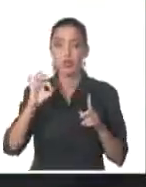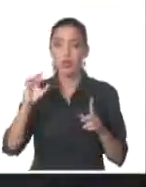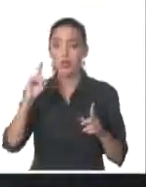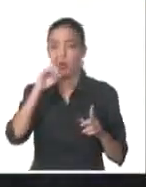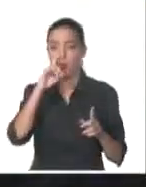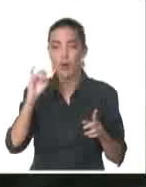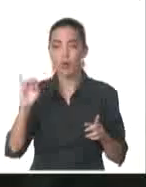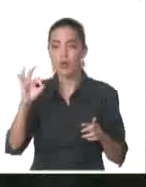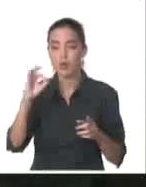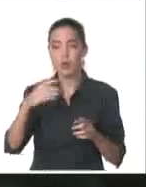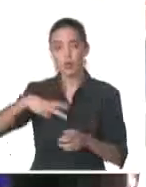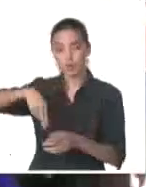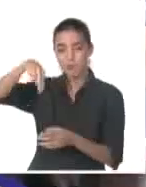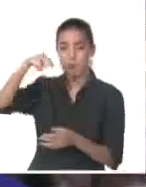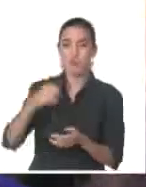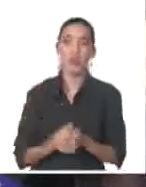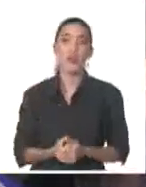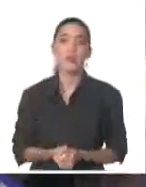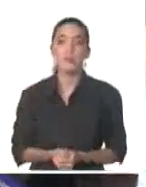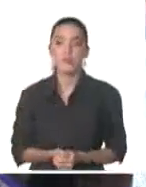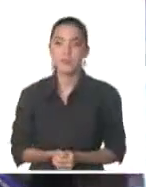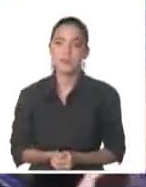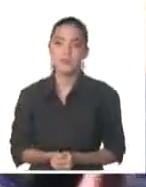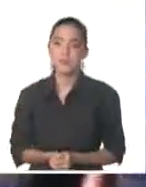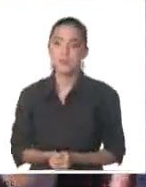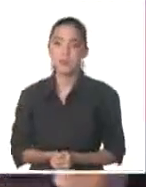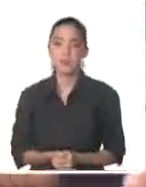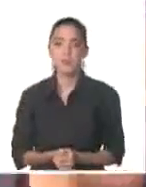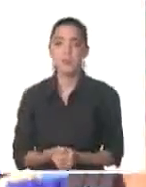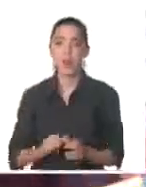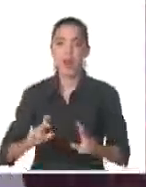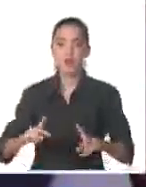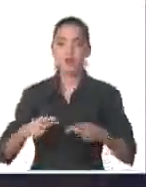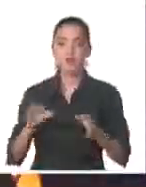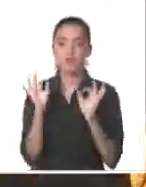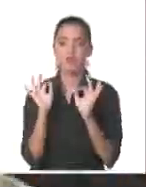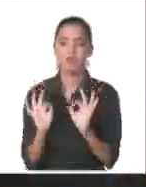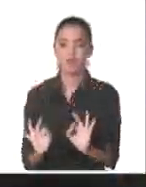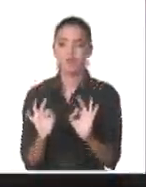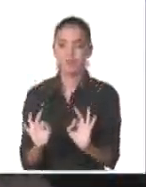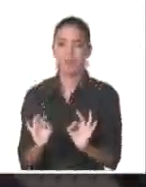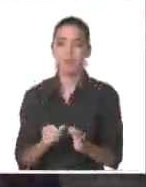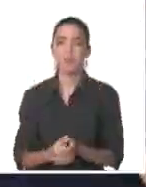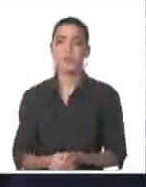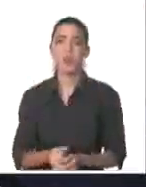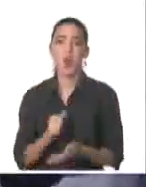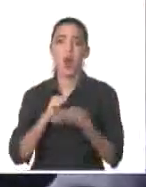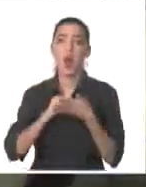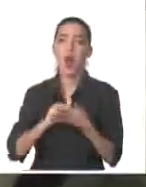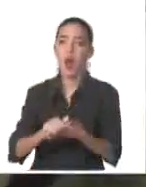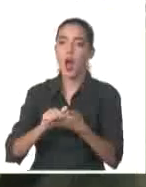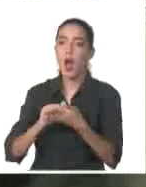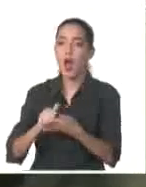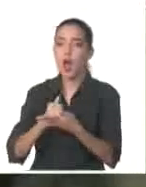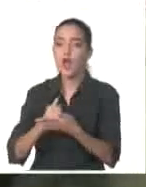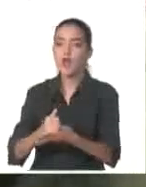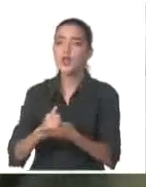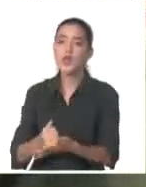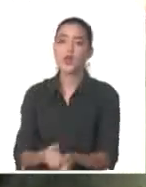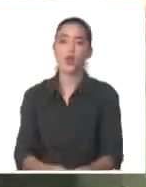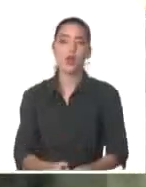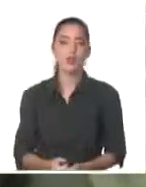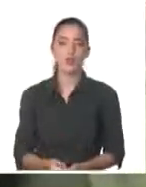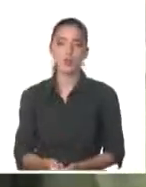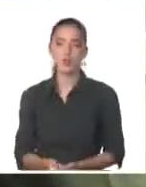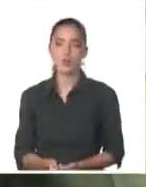Cruz y por casi una decena de ministros, les aseguró que cuentan con toda la ayuda y el apoyo del pueblo y el gobierno cubanos. Y entonces se